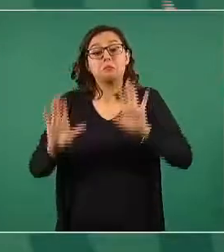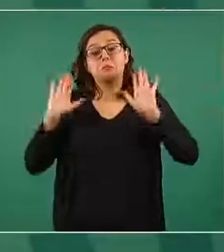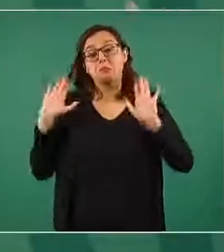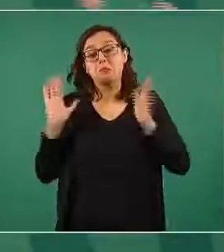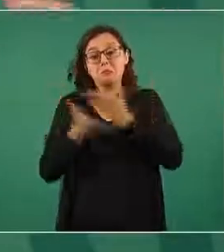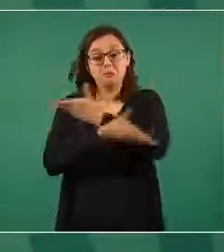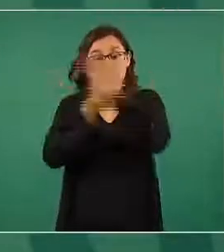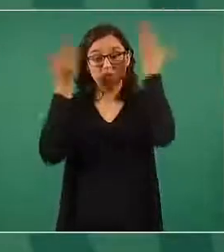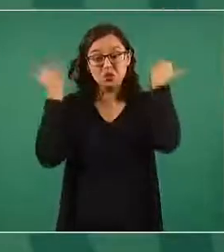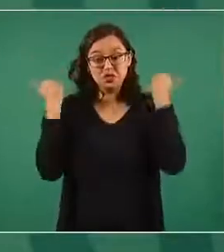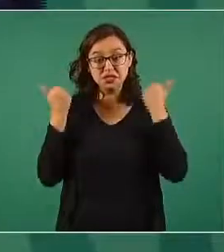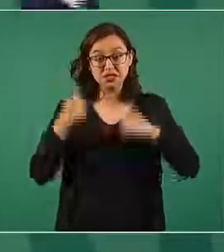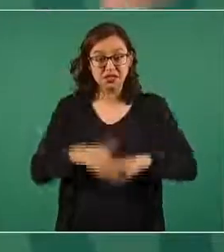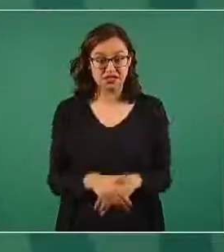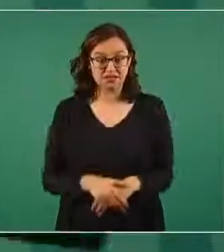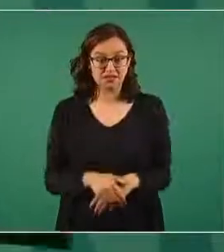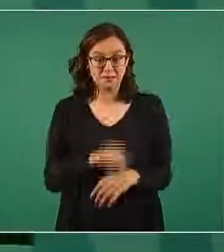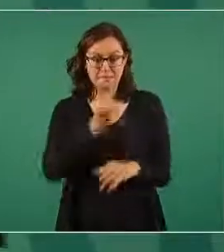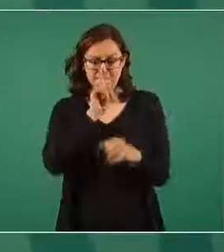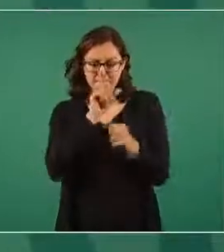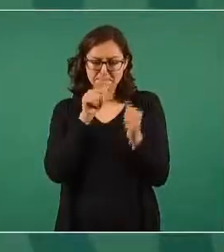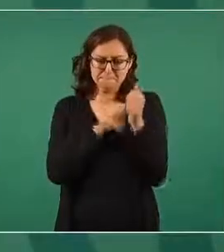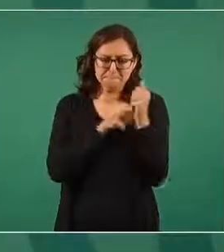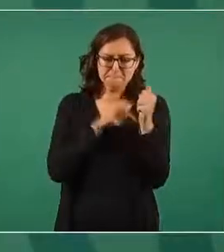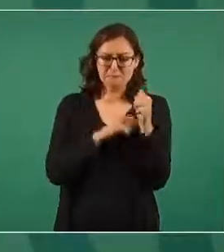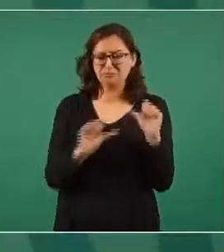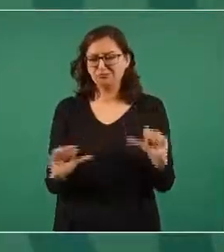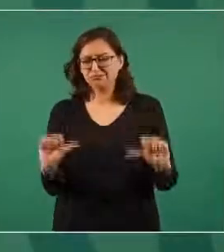actuaban en la clandestinidad,